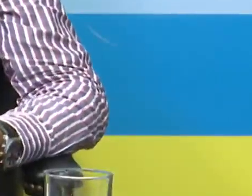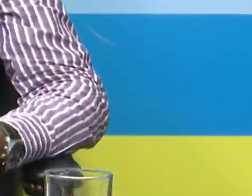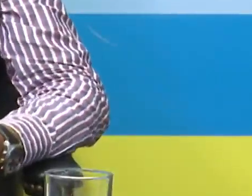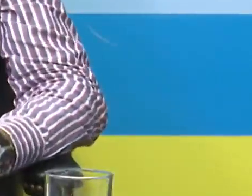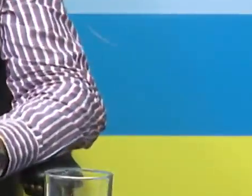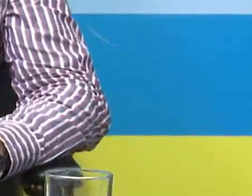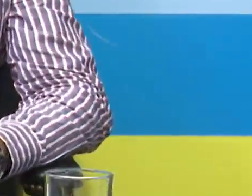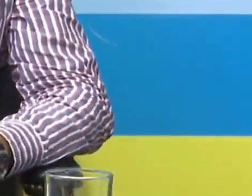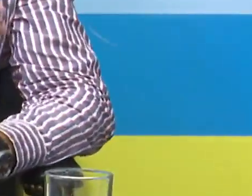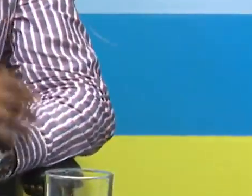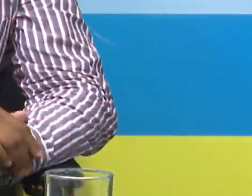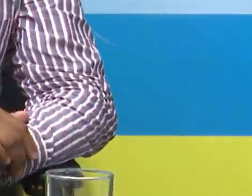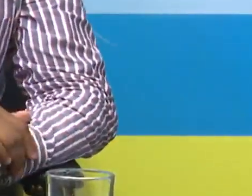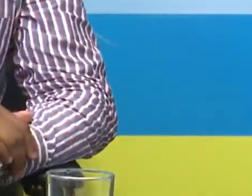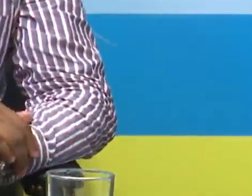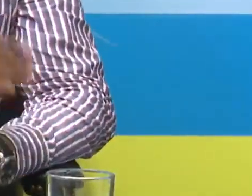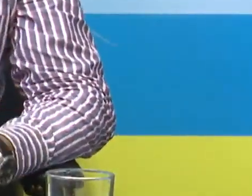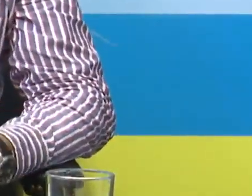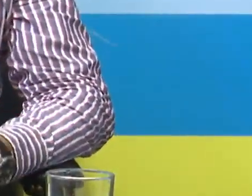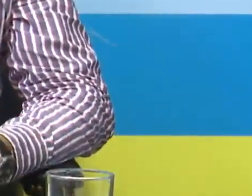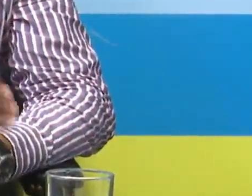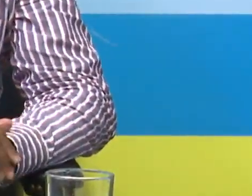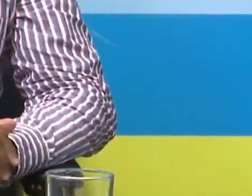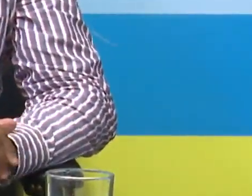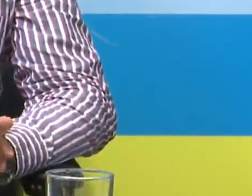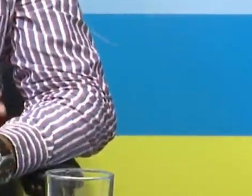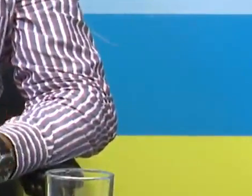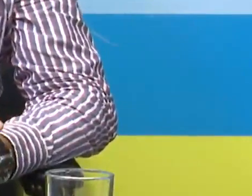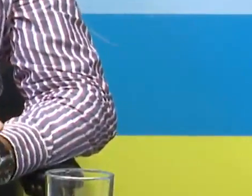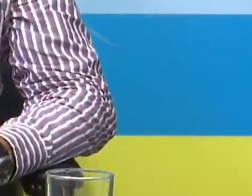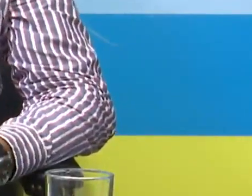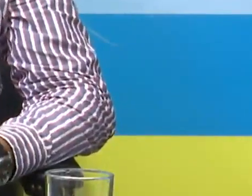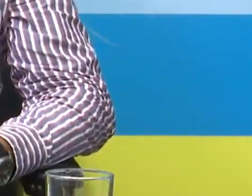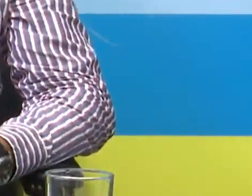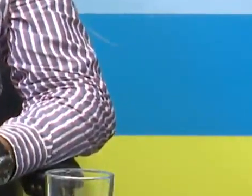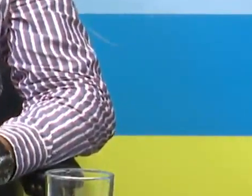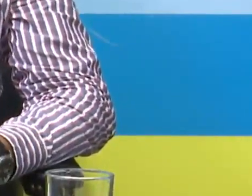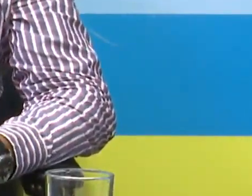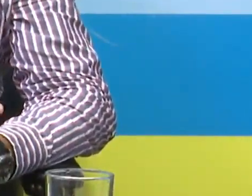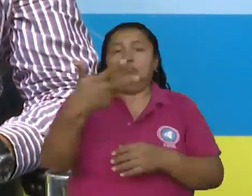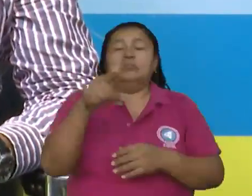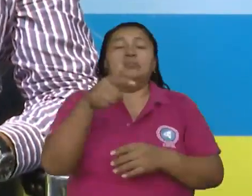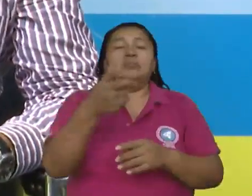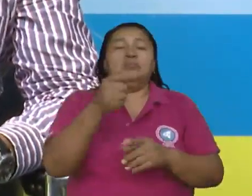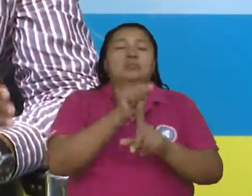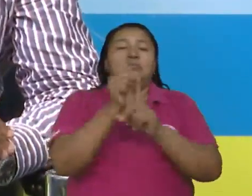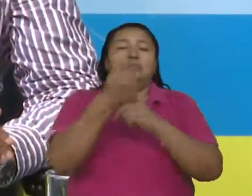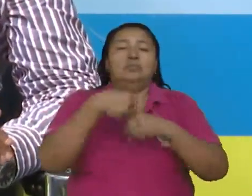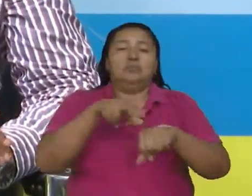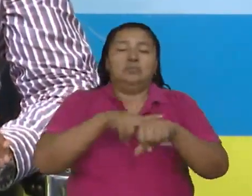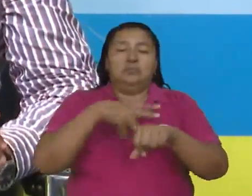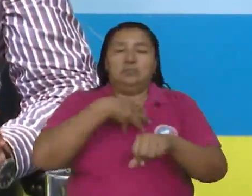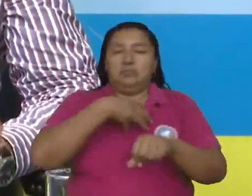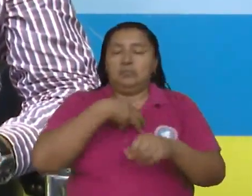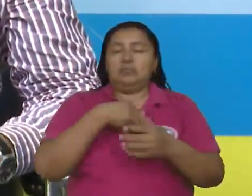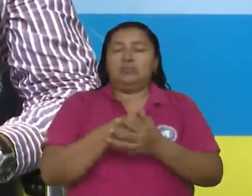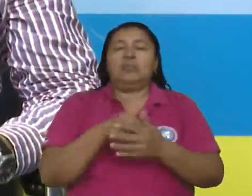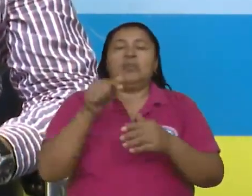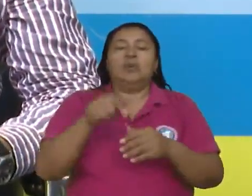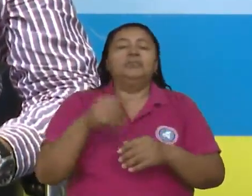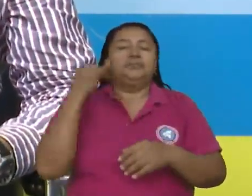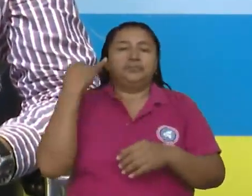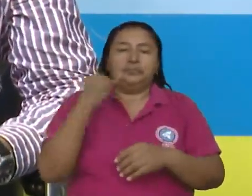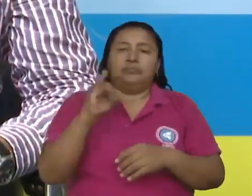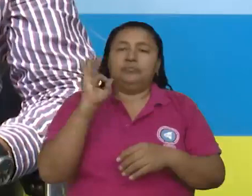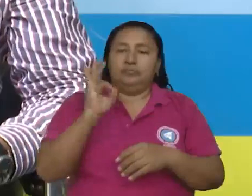buenas tardes, amigos televidentes. Muchas gracias por su fiel sintonía al canal 98, el canal parlamentario, el canal de la Asamblea Nacional y, por